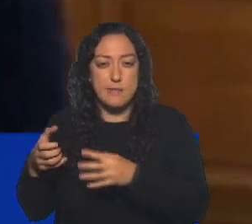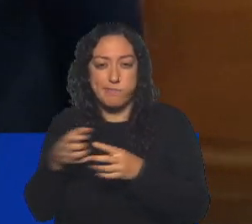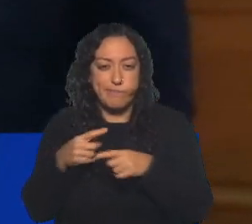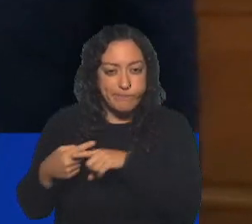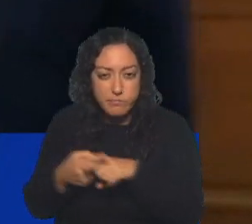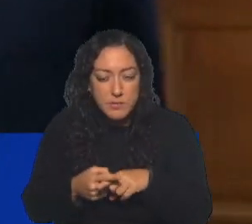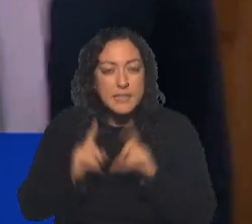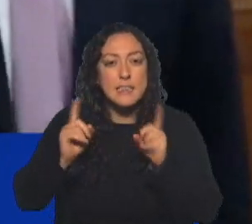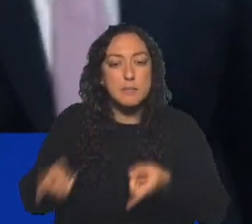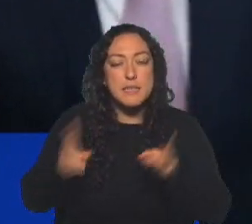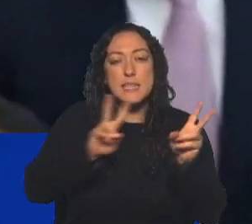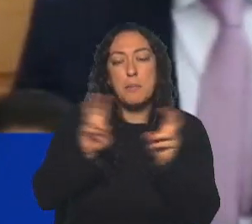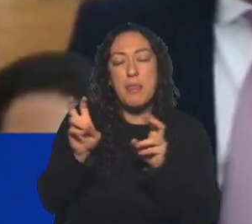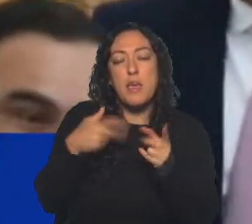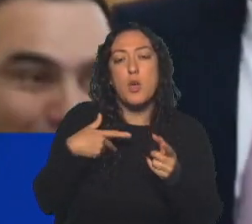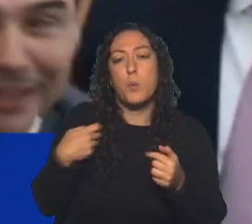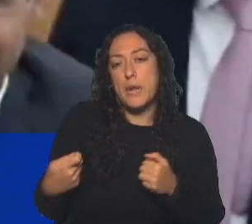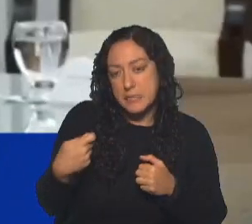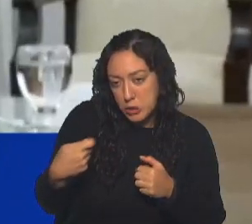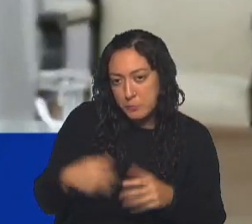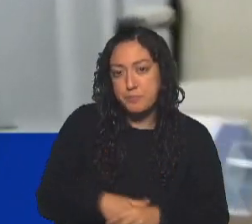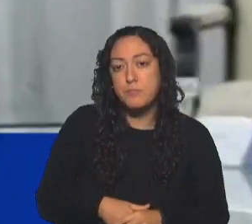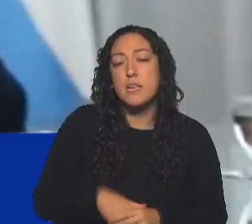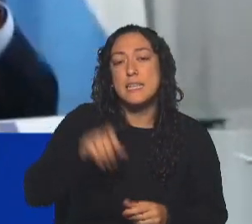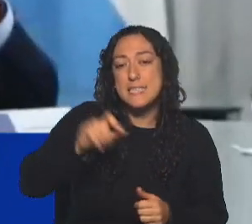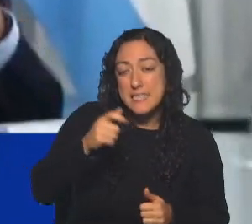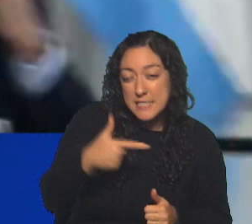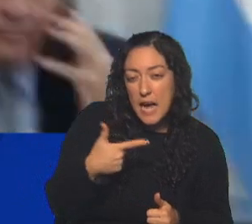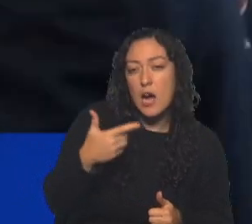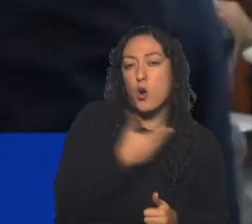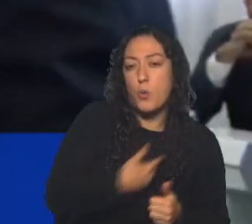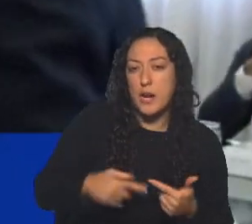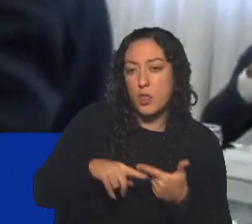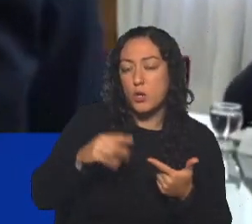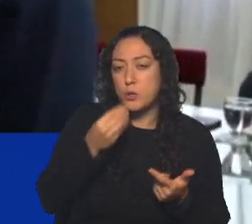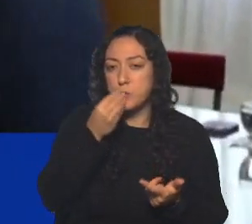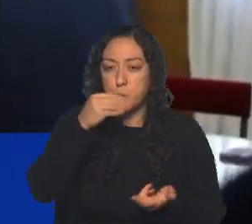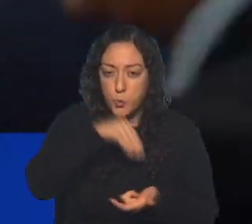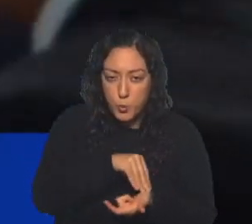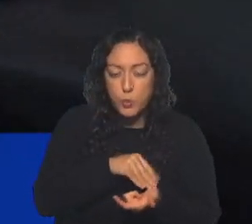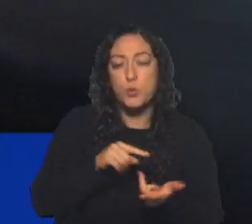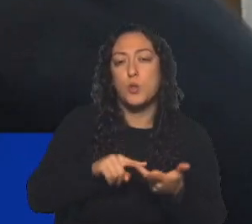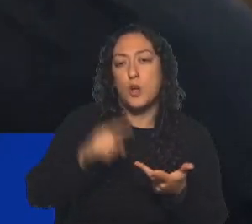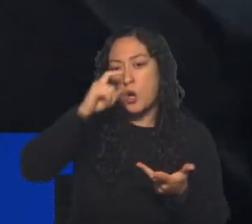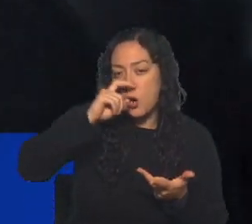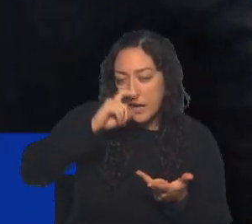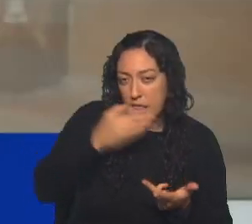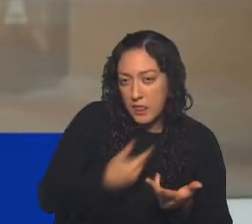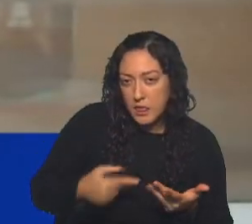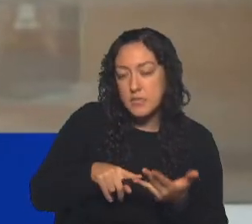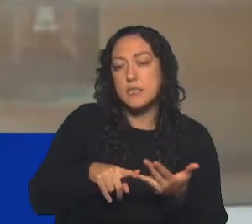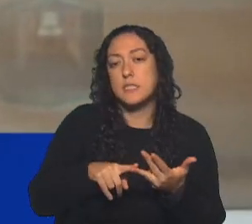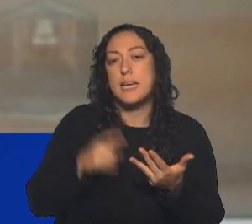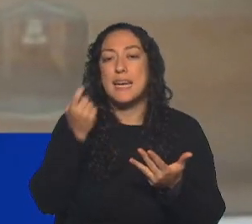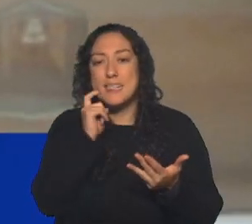cajas jubilatorias. Estuvieron presentes el gobernador de Chaco, Leandro Zero, de Chubut, Ignacio Torres, de Corrientes, Gustavo Valdés, de Entre